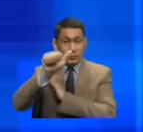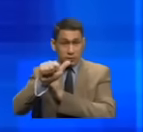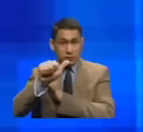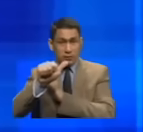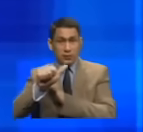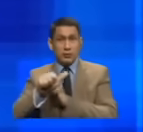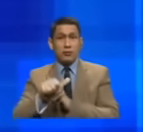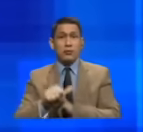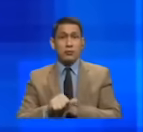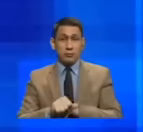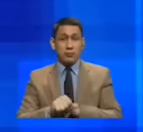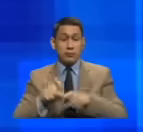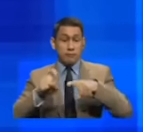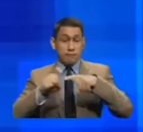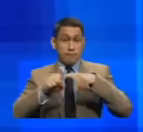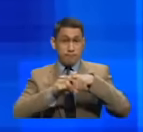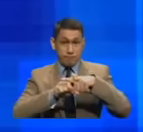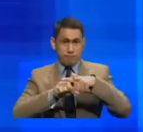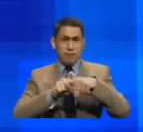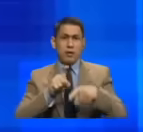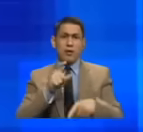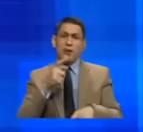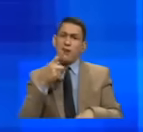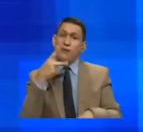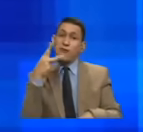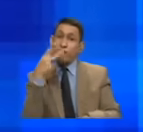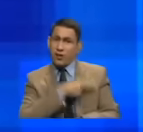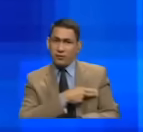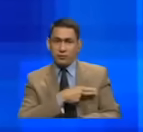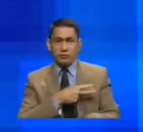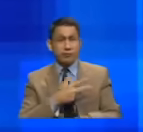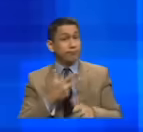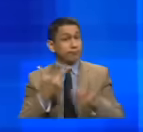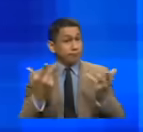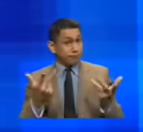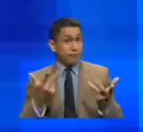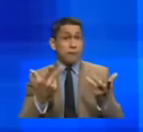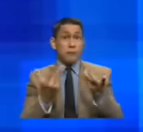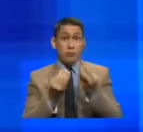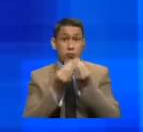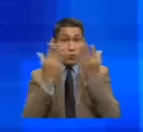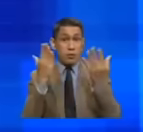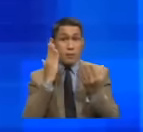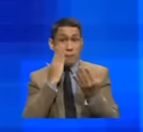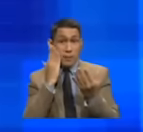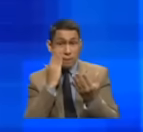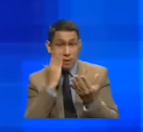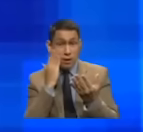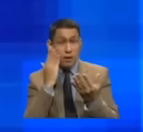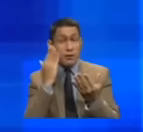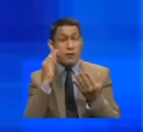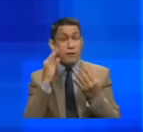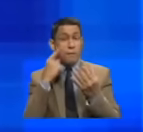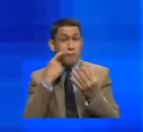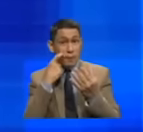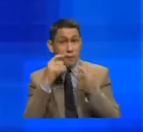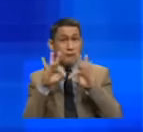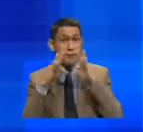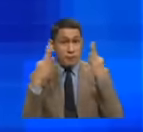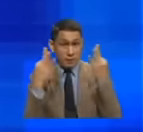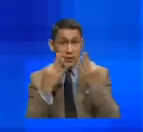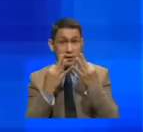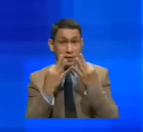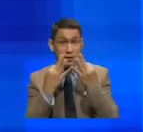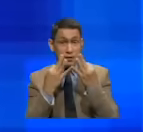anticonceptivos han sido falsificados. Esta situación, como no, preocupa a madres de familia y adolescentes, pues esta pastilla del